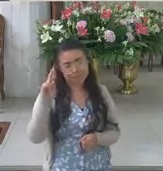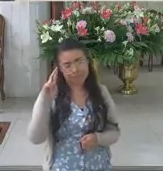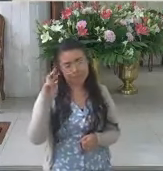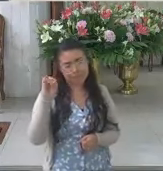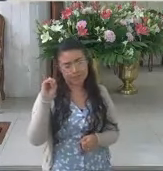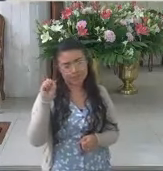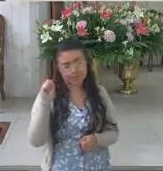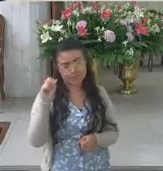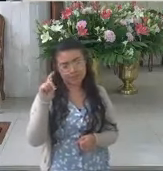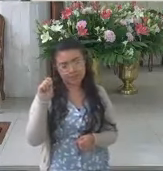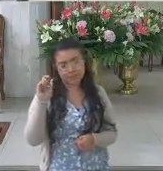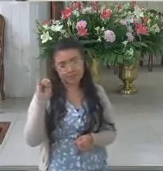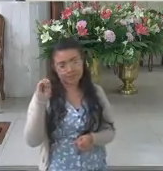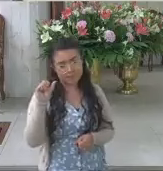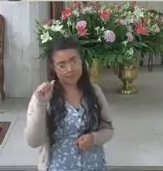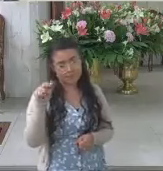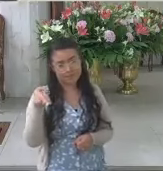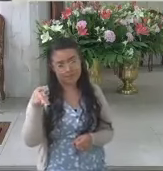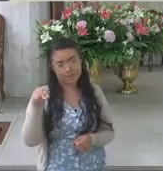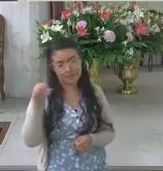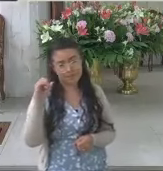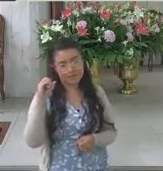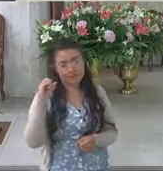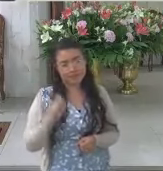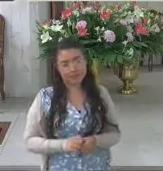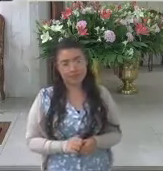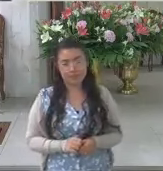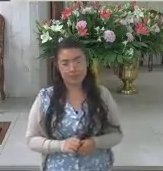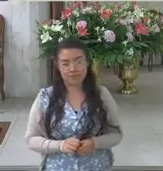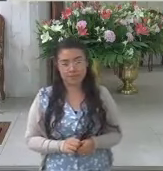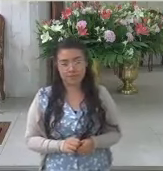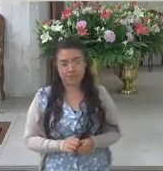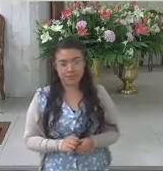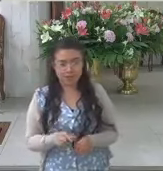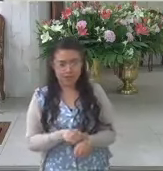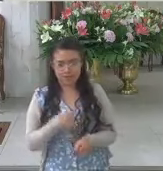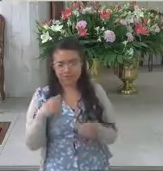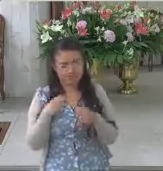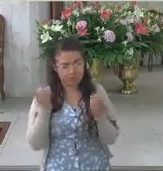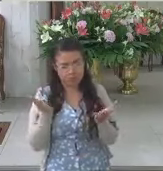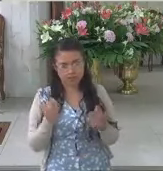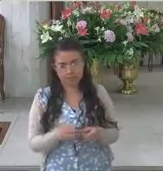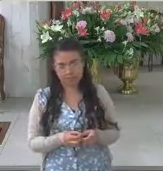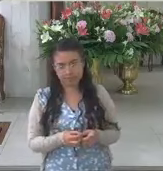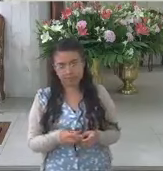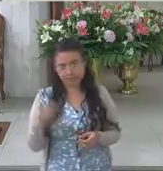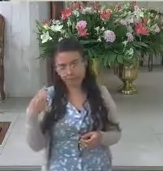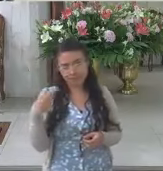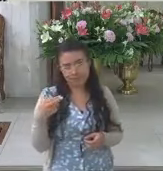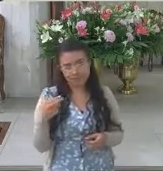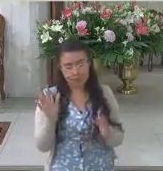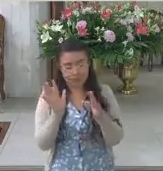llevar los cristianos llevamos a Cristo en el corazón los cristianos